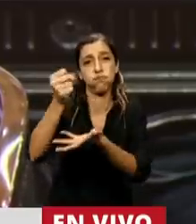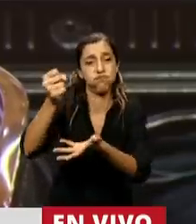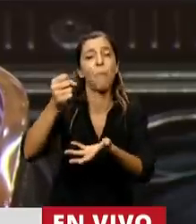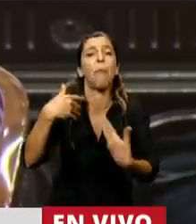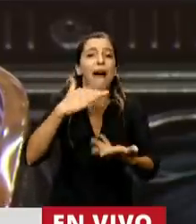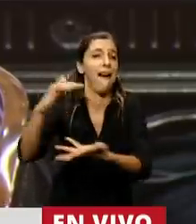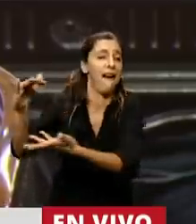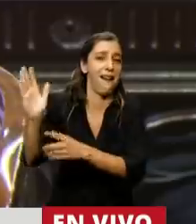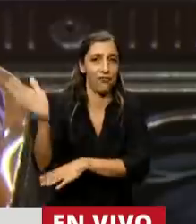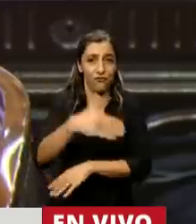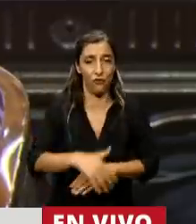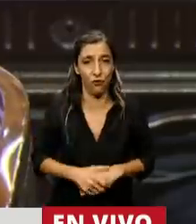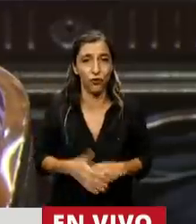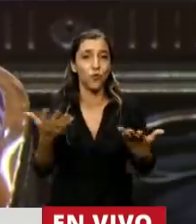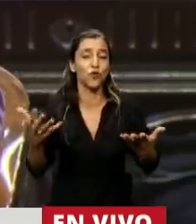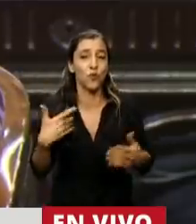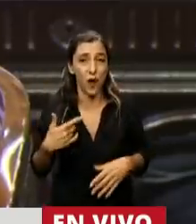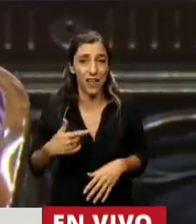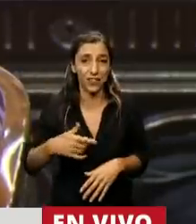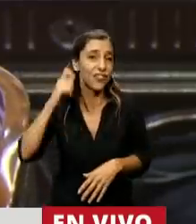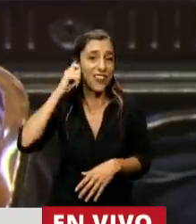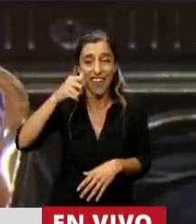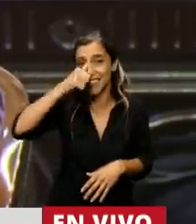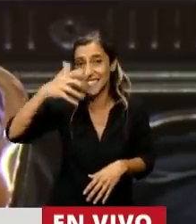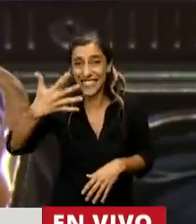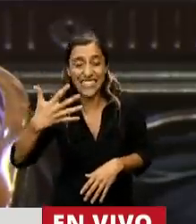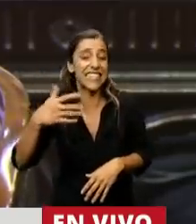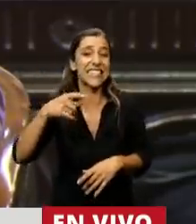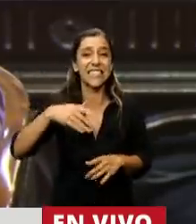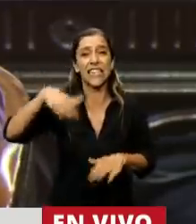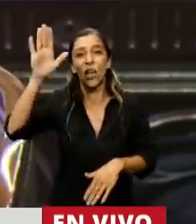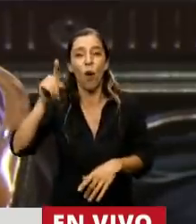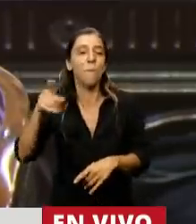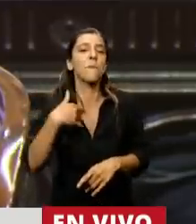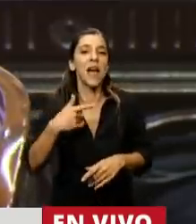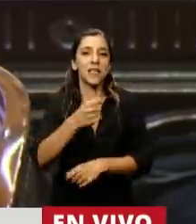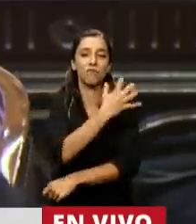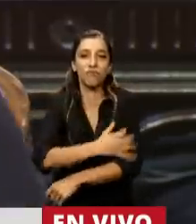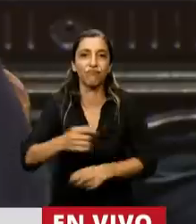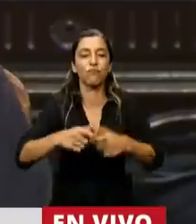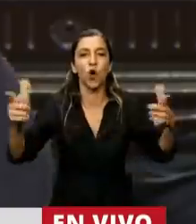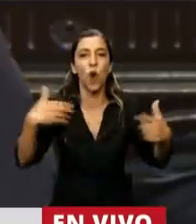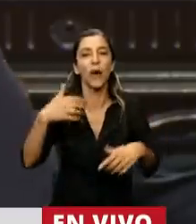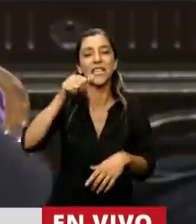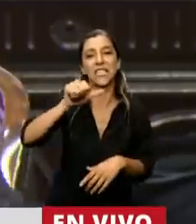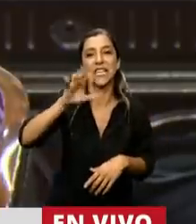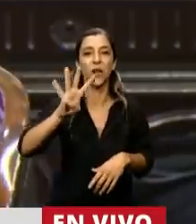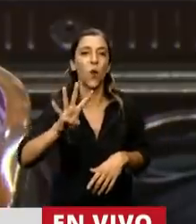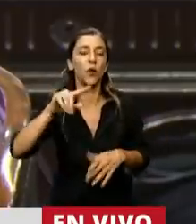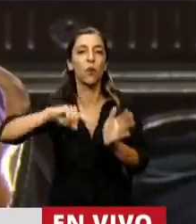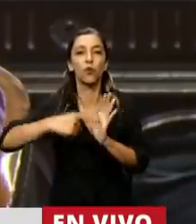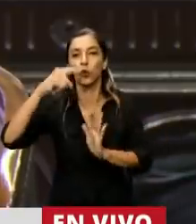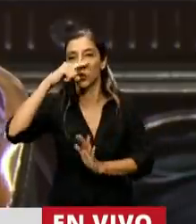más fácil la población mayor de 65 años en riesgo de pobreza ha crecido en 4.7 por ciento en 2005